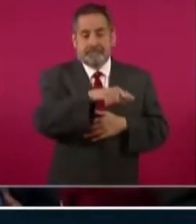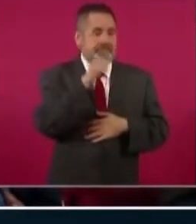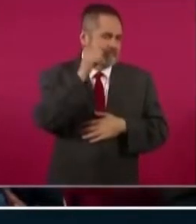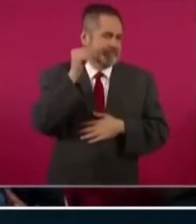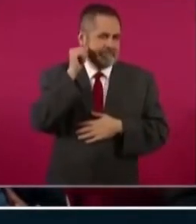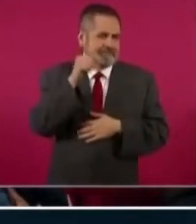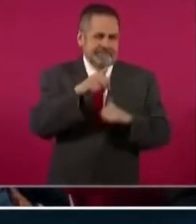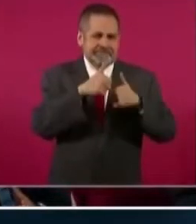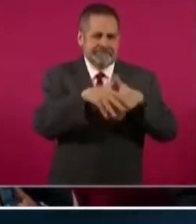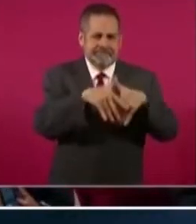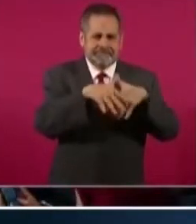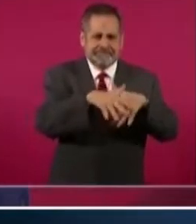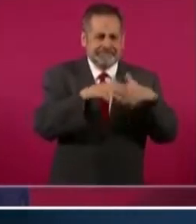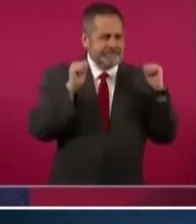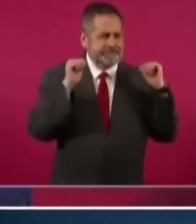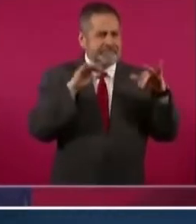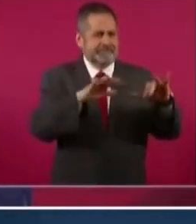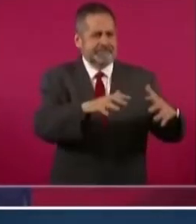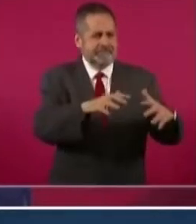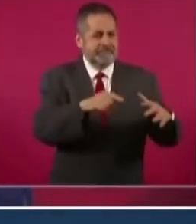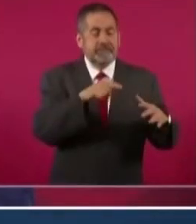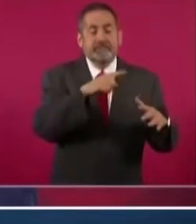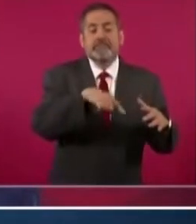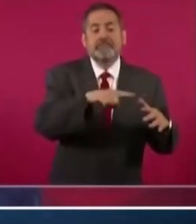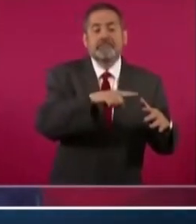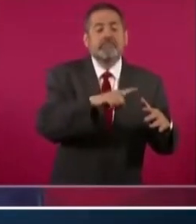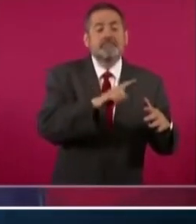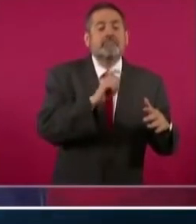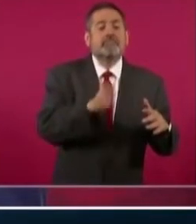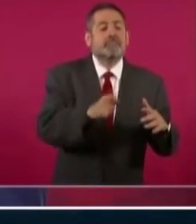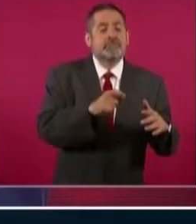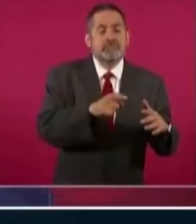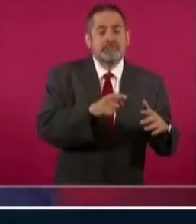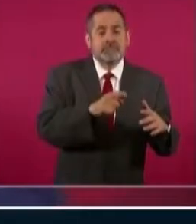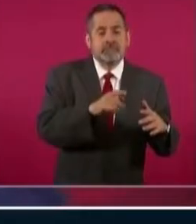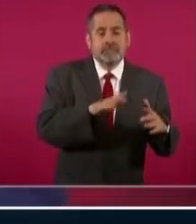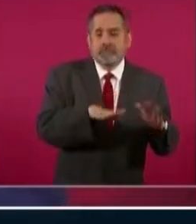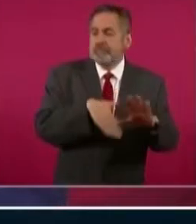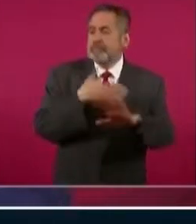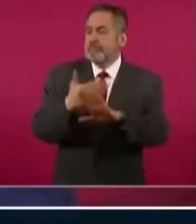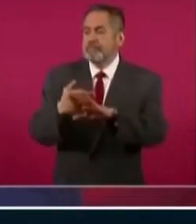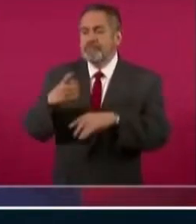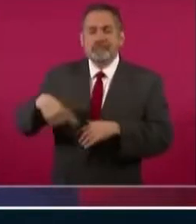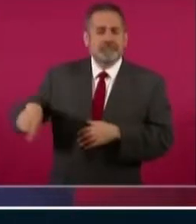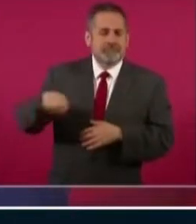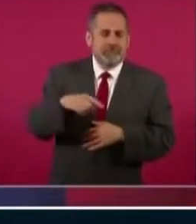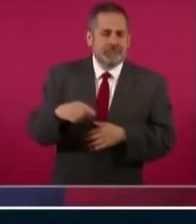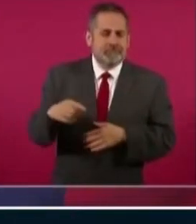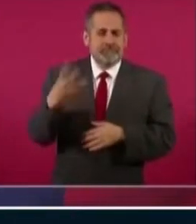tendientes a la izquierda, más o menos, pero que